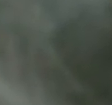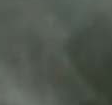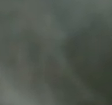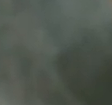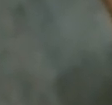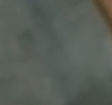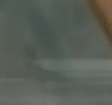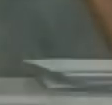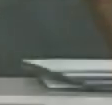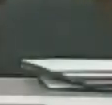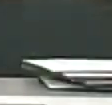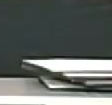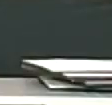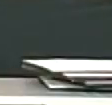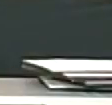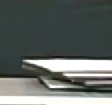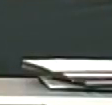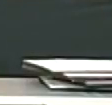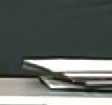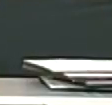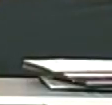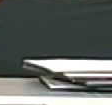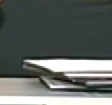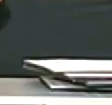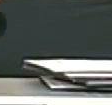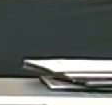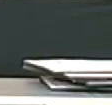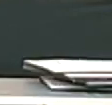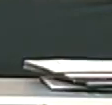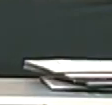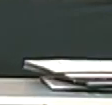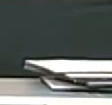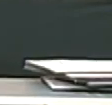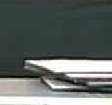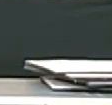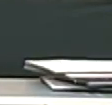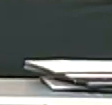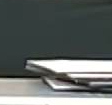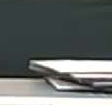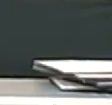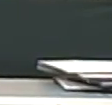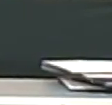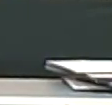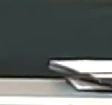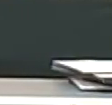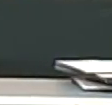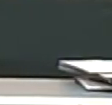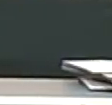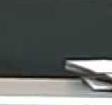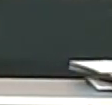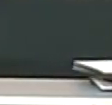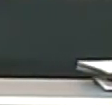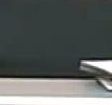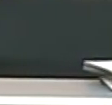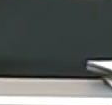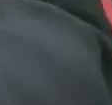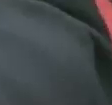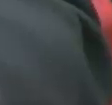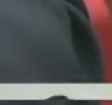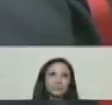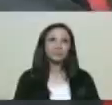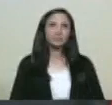hay que prepararse para el tricentenario de Miranda. Pido a Dios